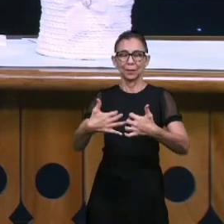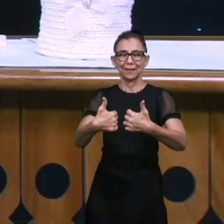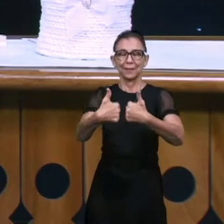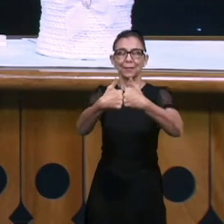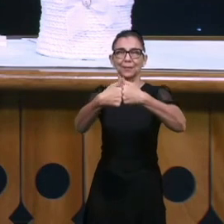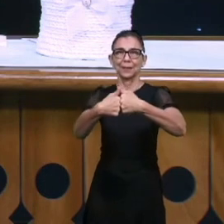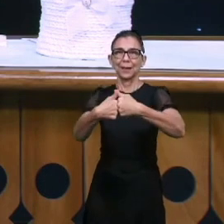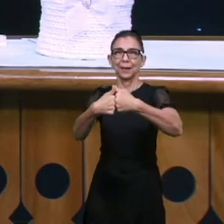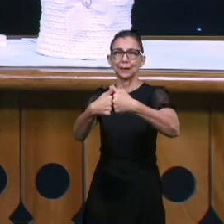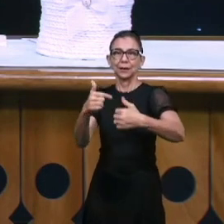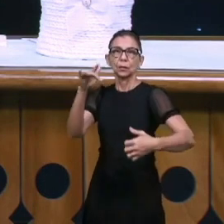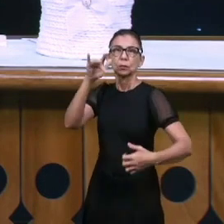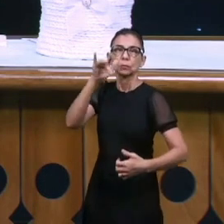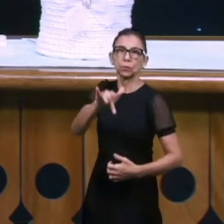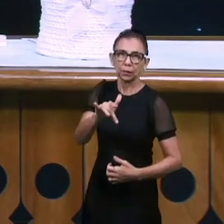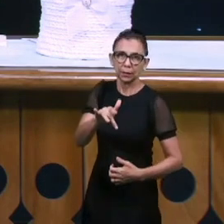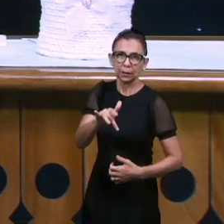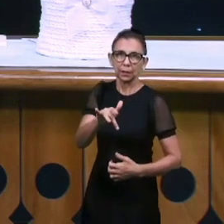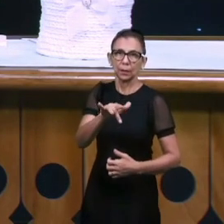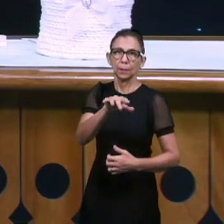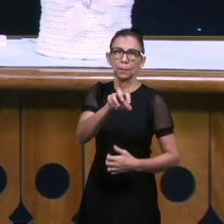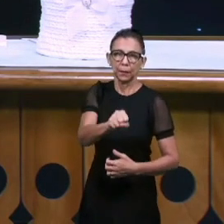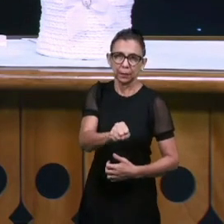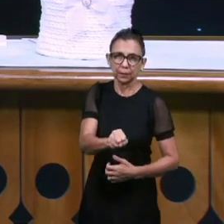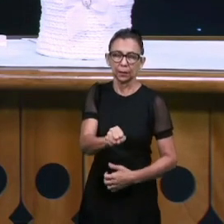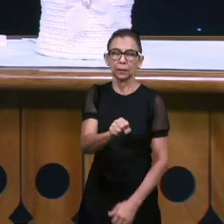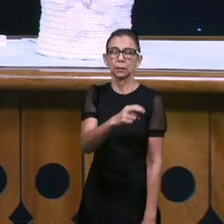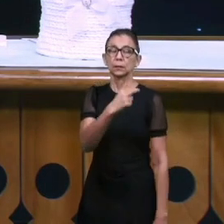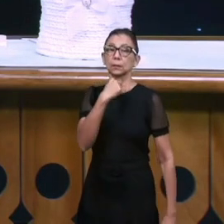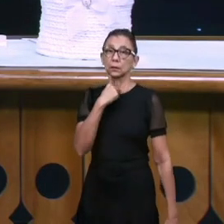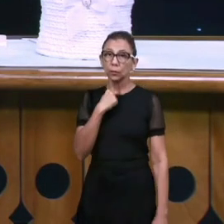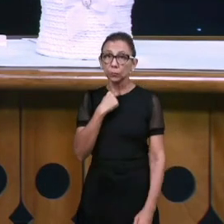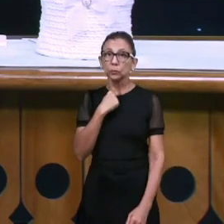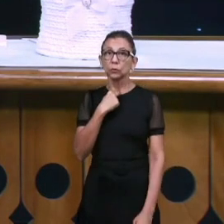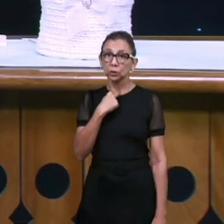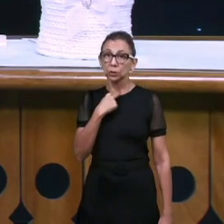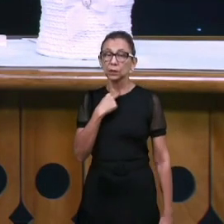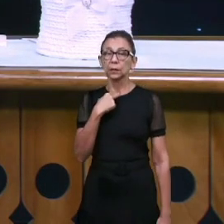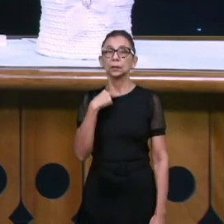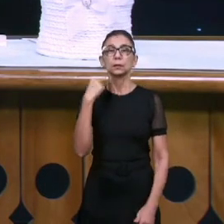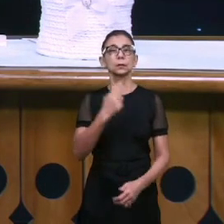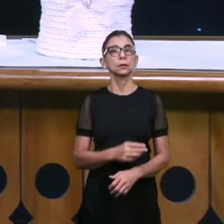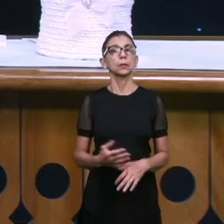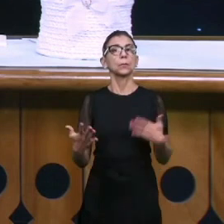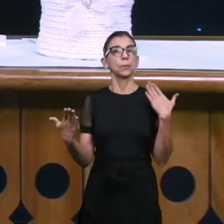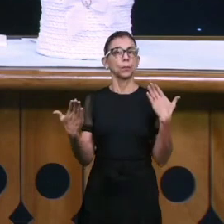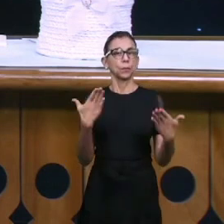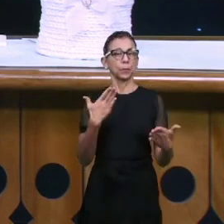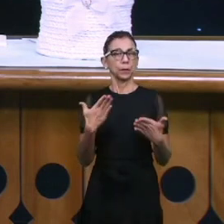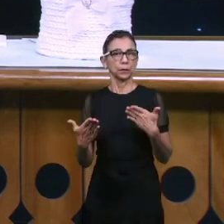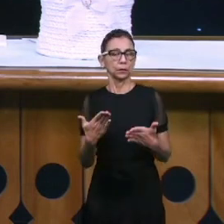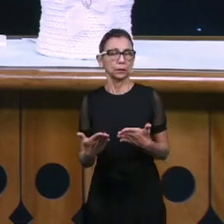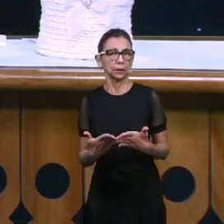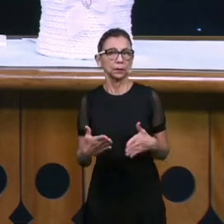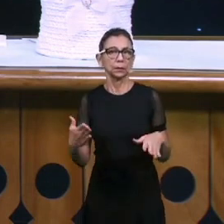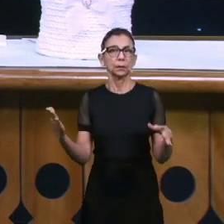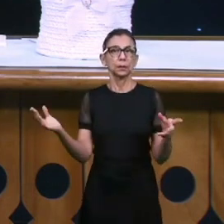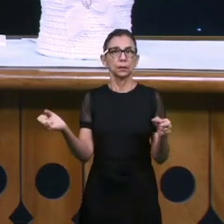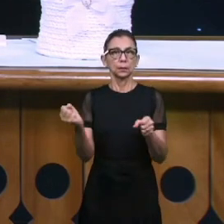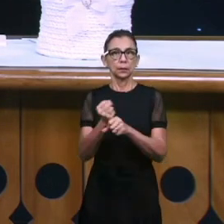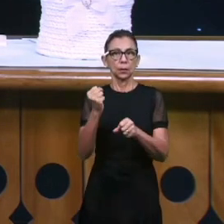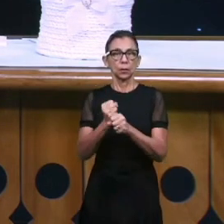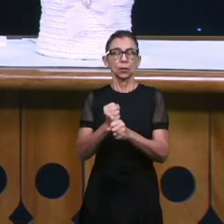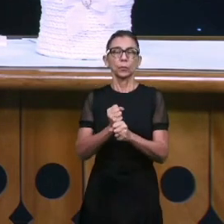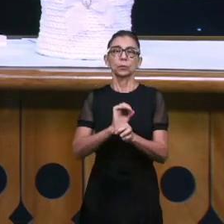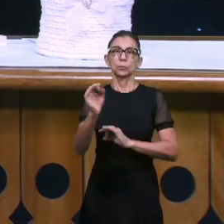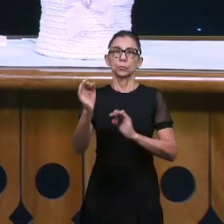al arca. Nadie puede poner la mano en el proyecto de Dios, en aquello que es lo espiritual, en lo que es el gobierno del